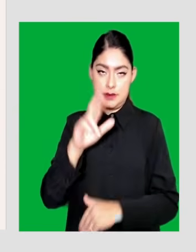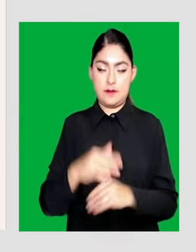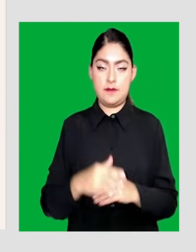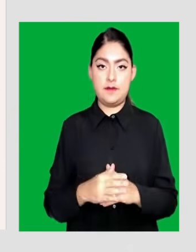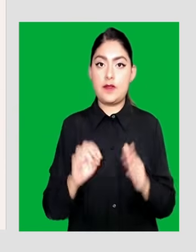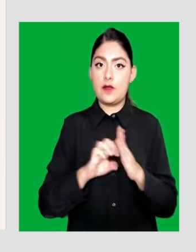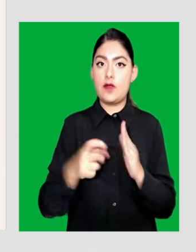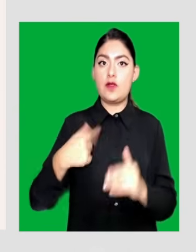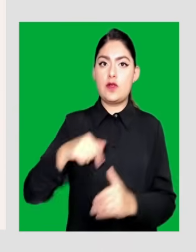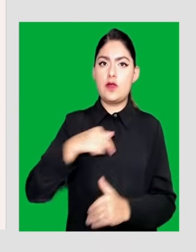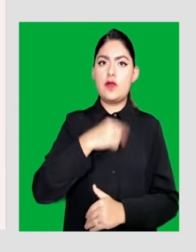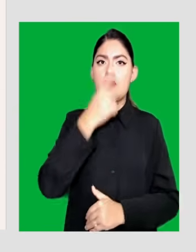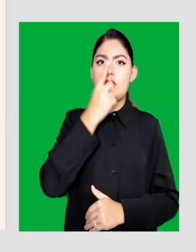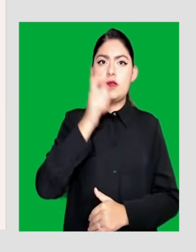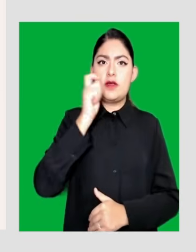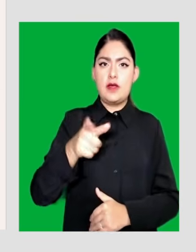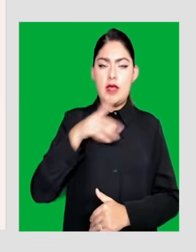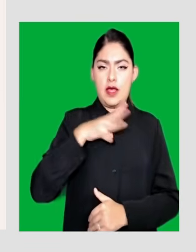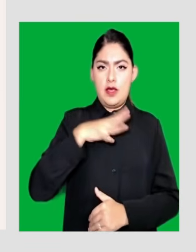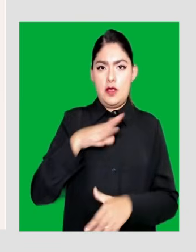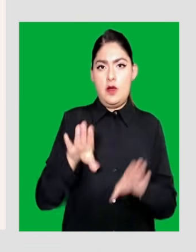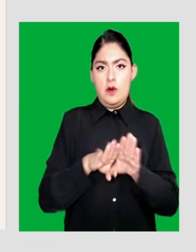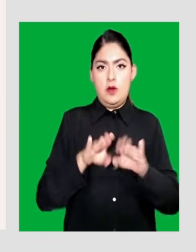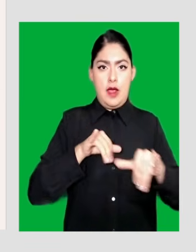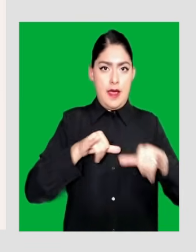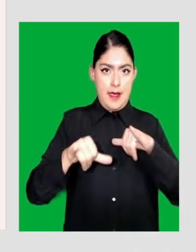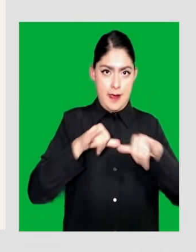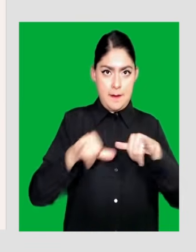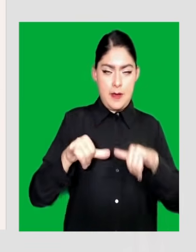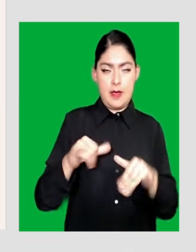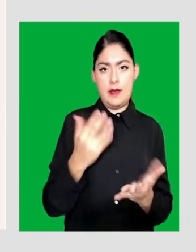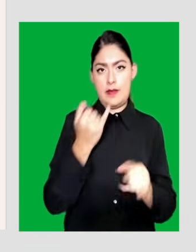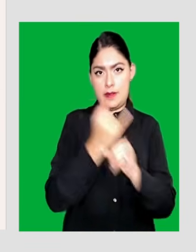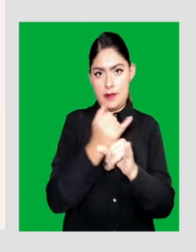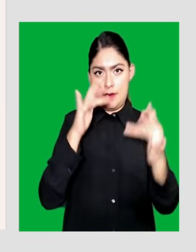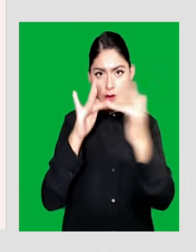completa y detallada del área que deseamos estudiar.